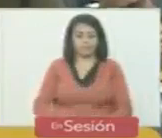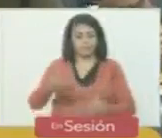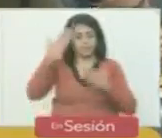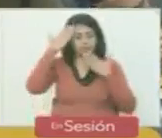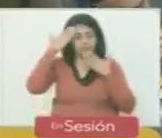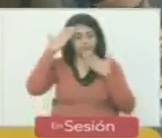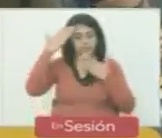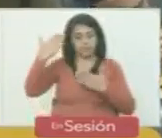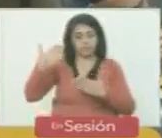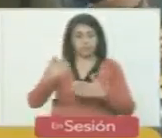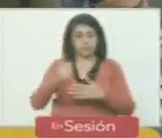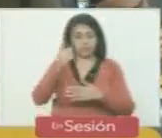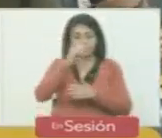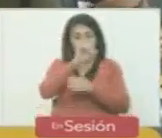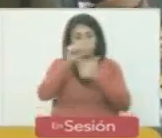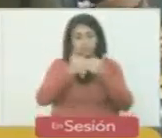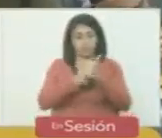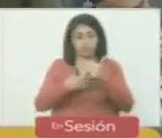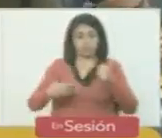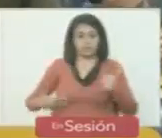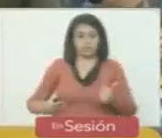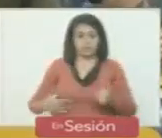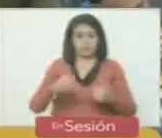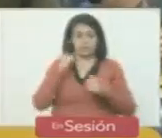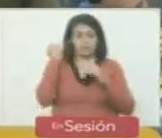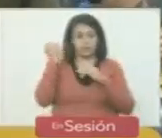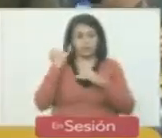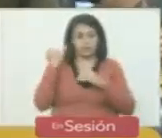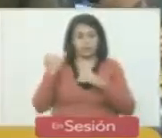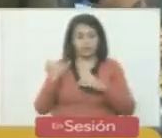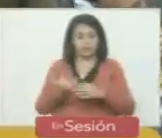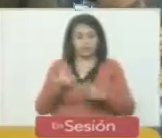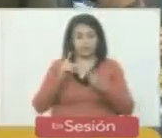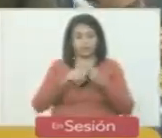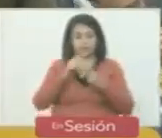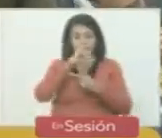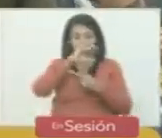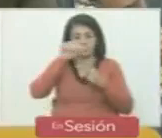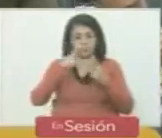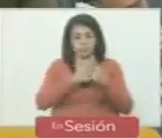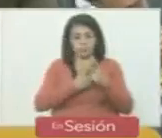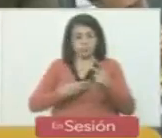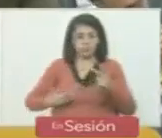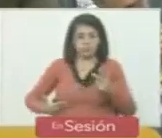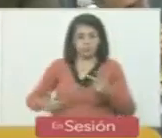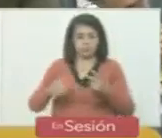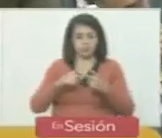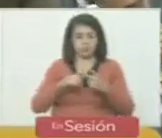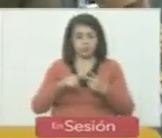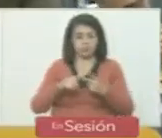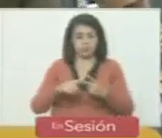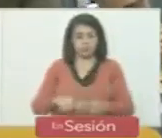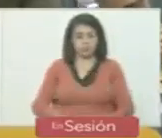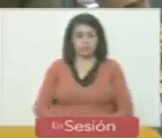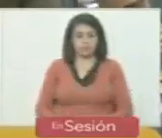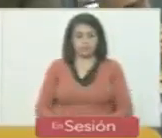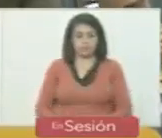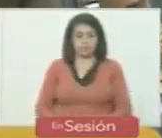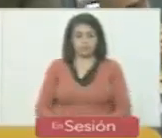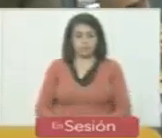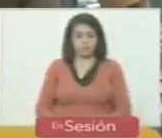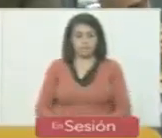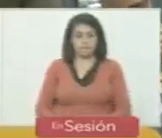Saludo a la primera vicepresidenta Iris Valera, a la segunda vicepresidenta